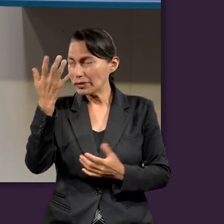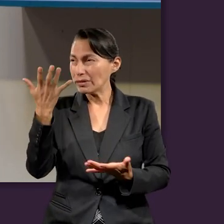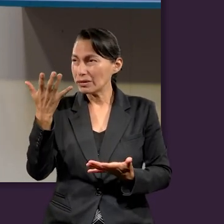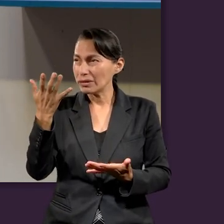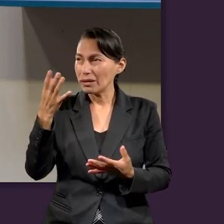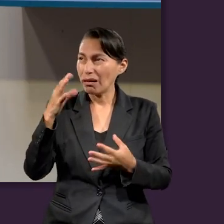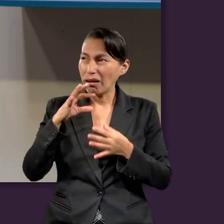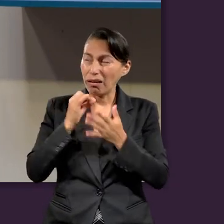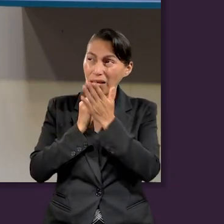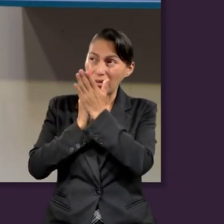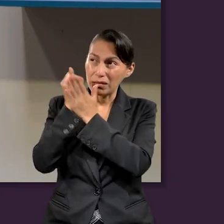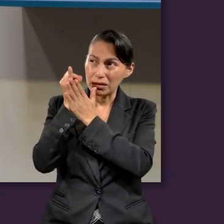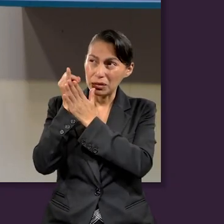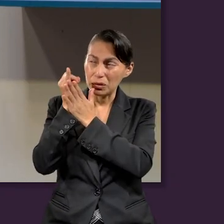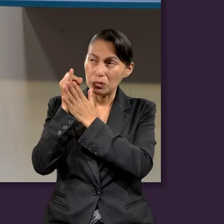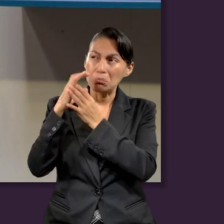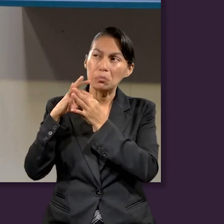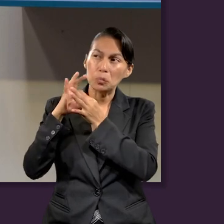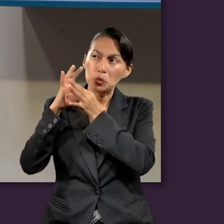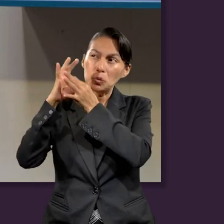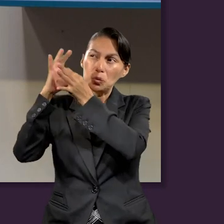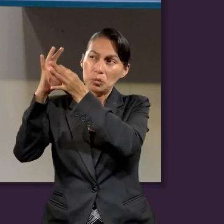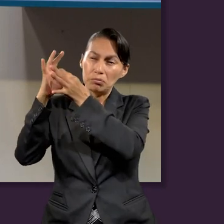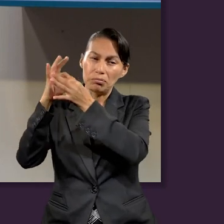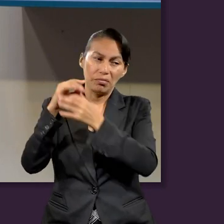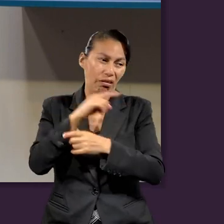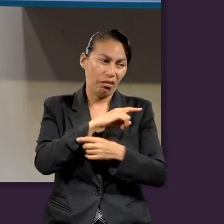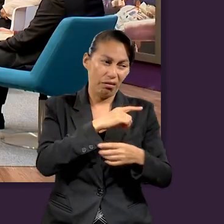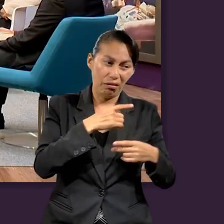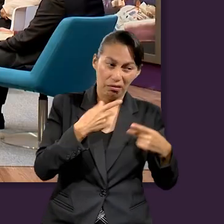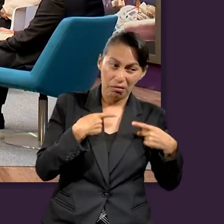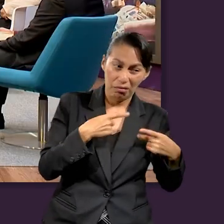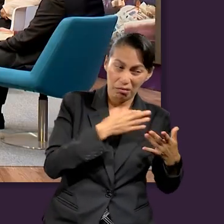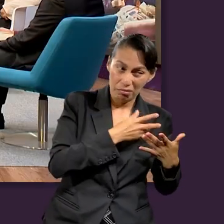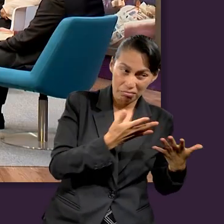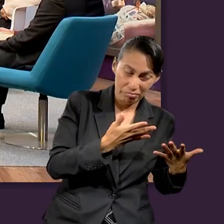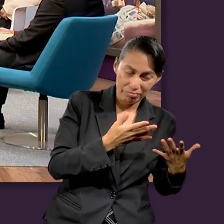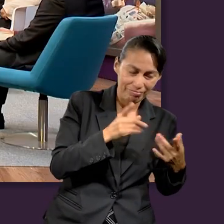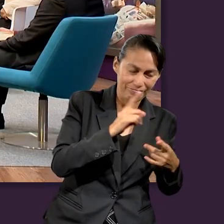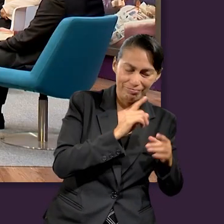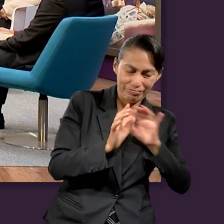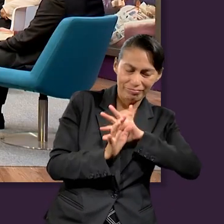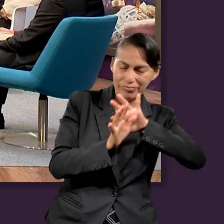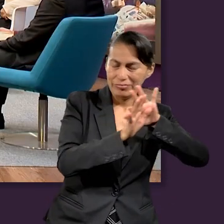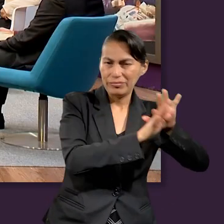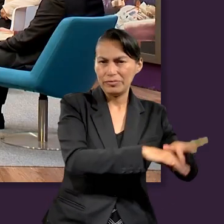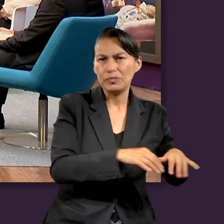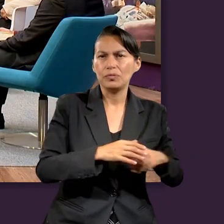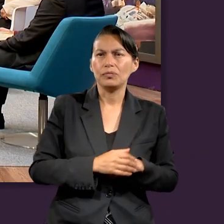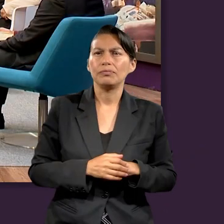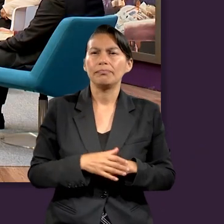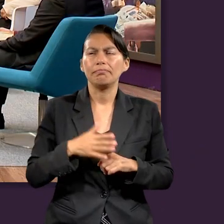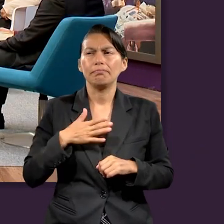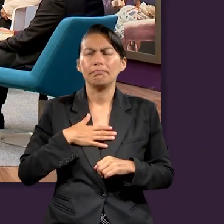o el razonamiento humano, las decisiones humanas. Y para concluir, me gustaría